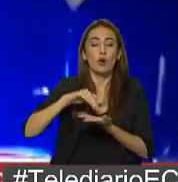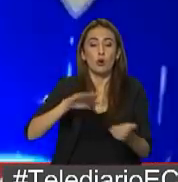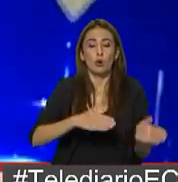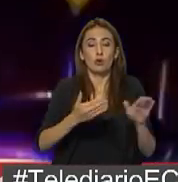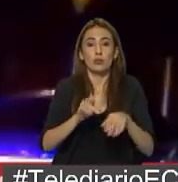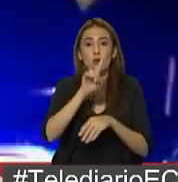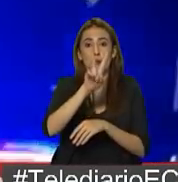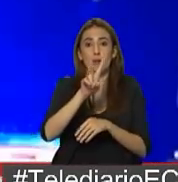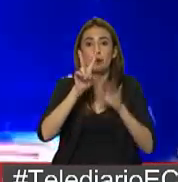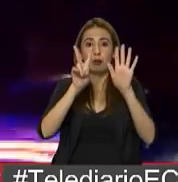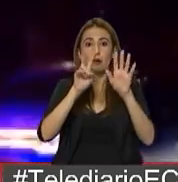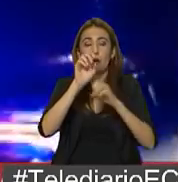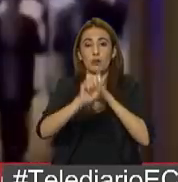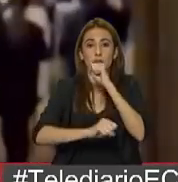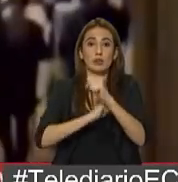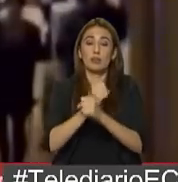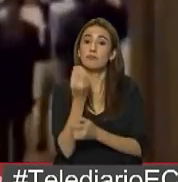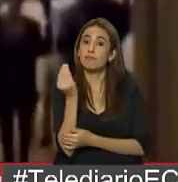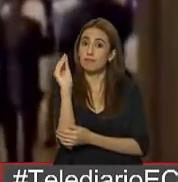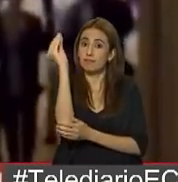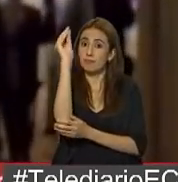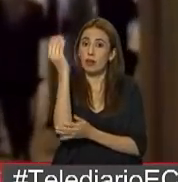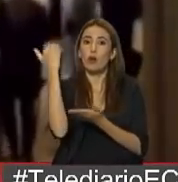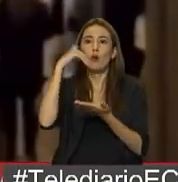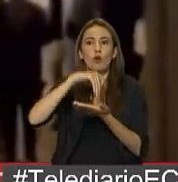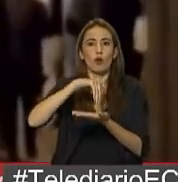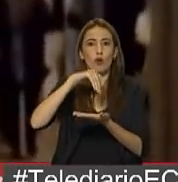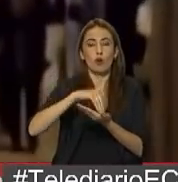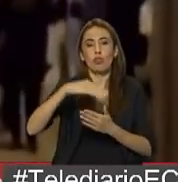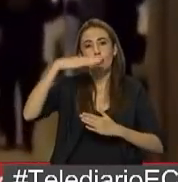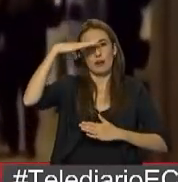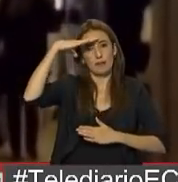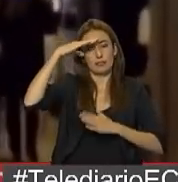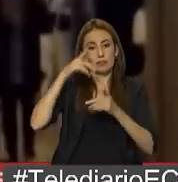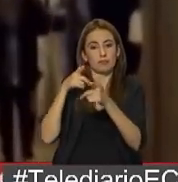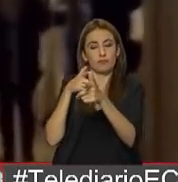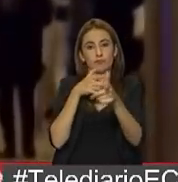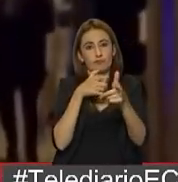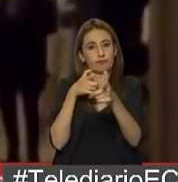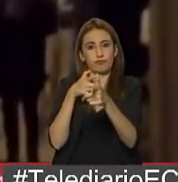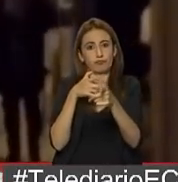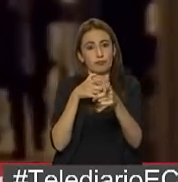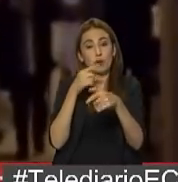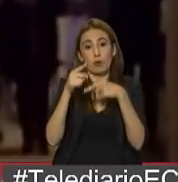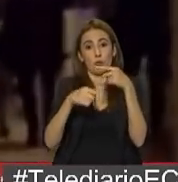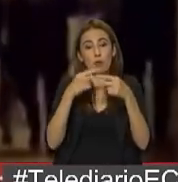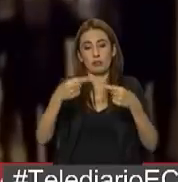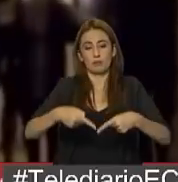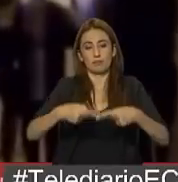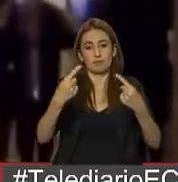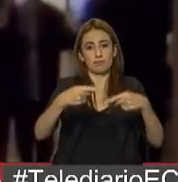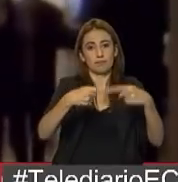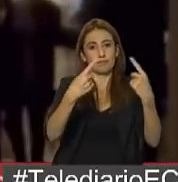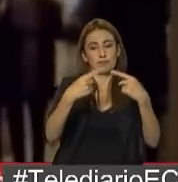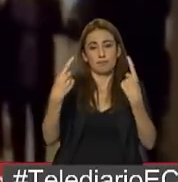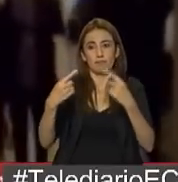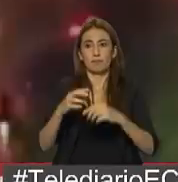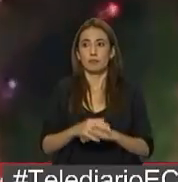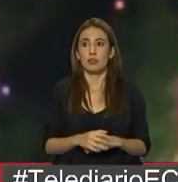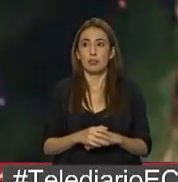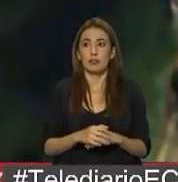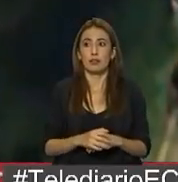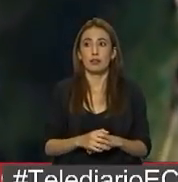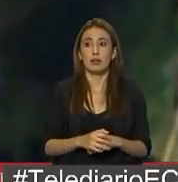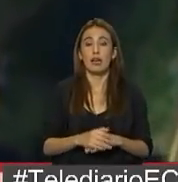27 años de edad que fue disparado por un agente de policía blanco luego de que mantuvieran un altercado en un restaurante de comida rápida.